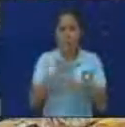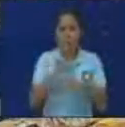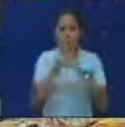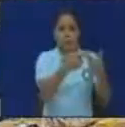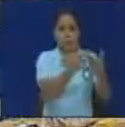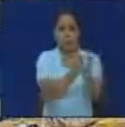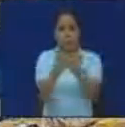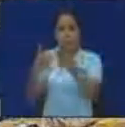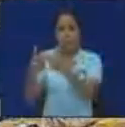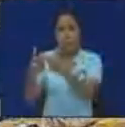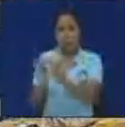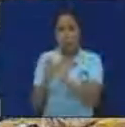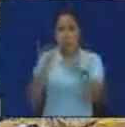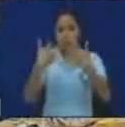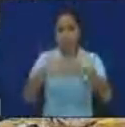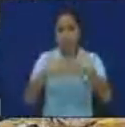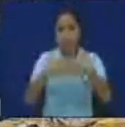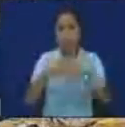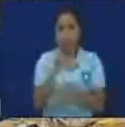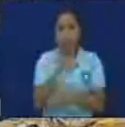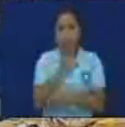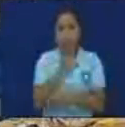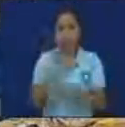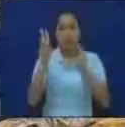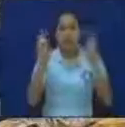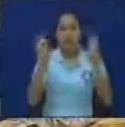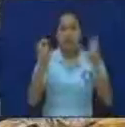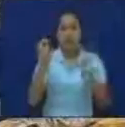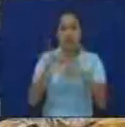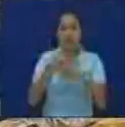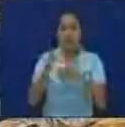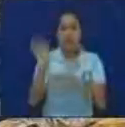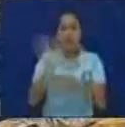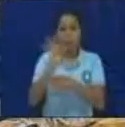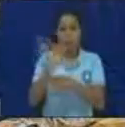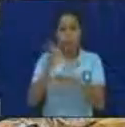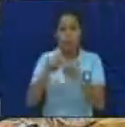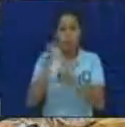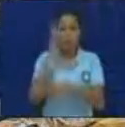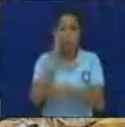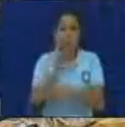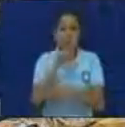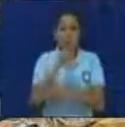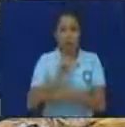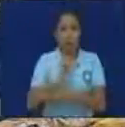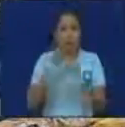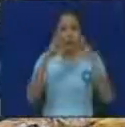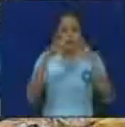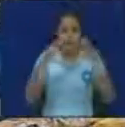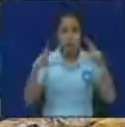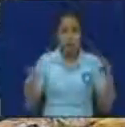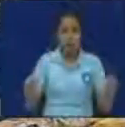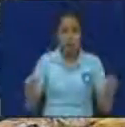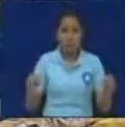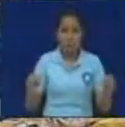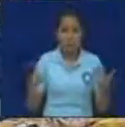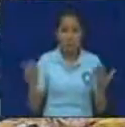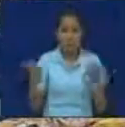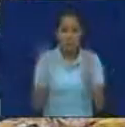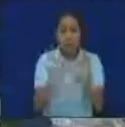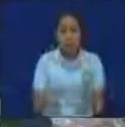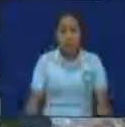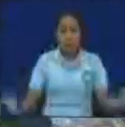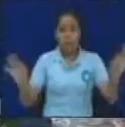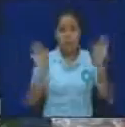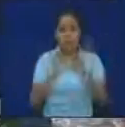equipos. Estamos hablando del tema del sistema de tiendas de los CLAP y toda la experiencia que ustedes han tenido como prioridad